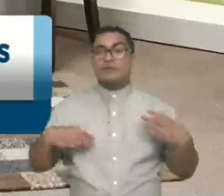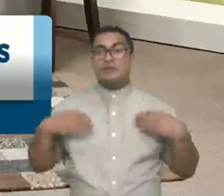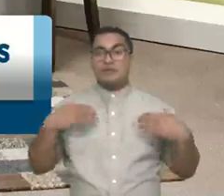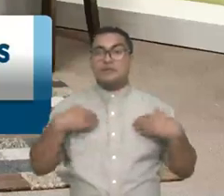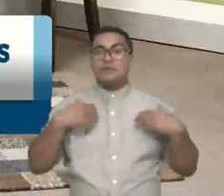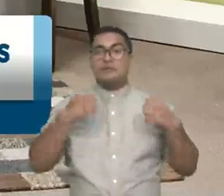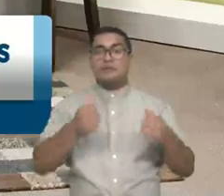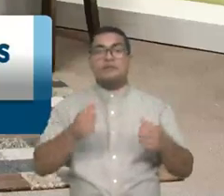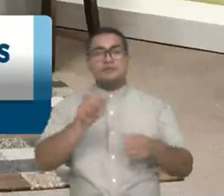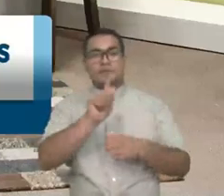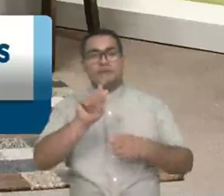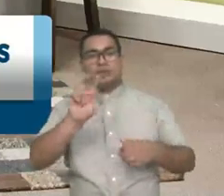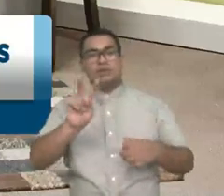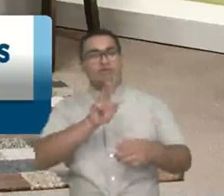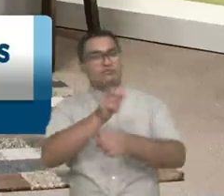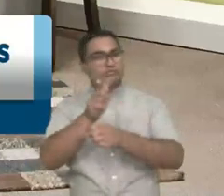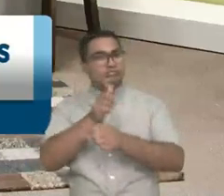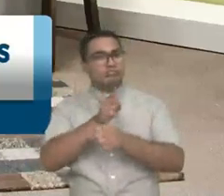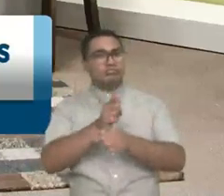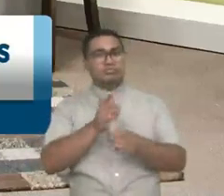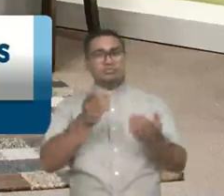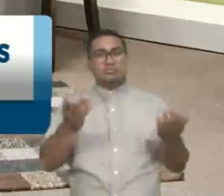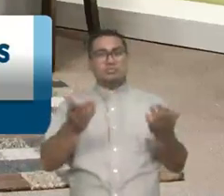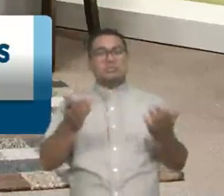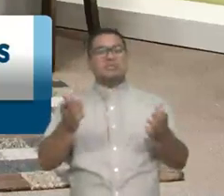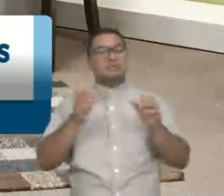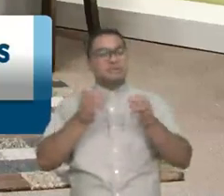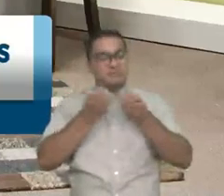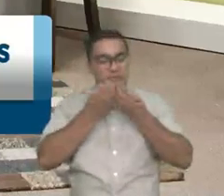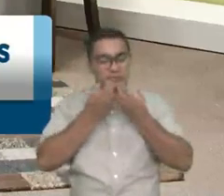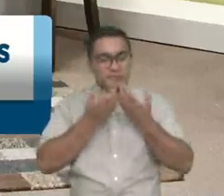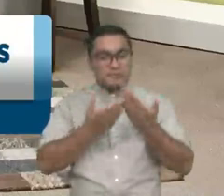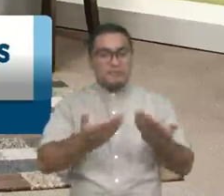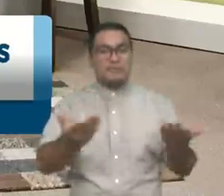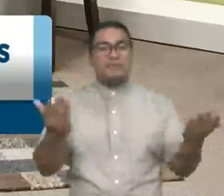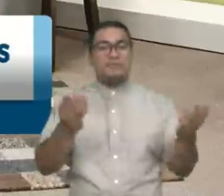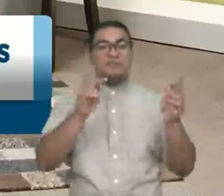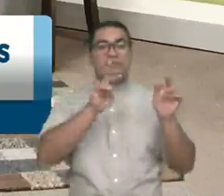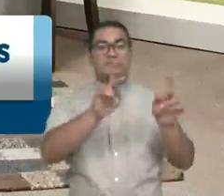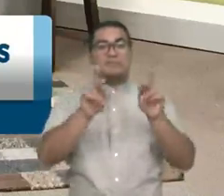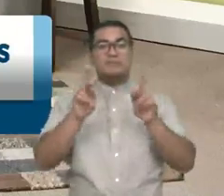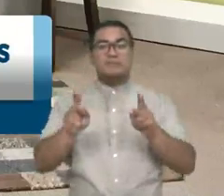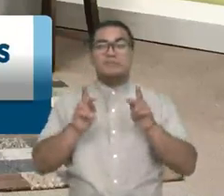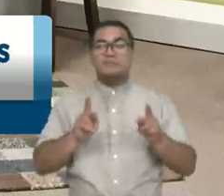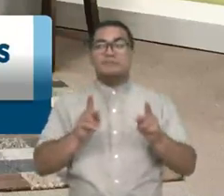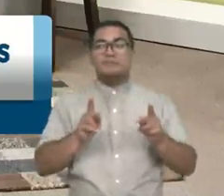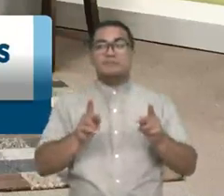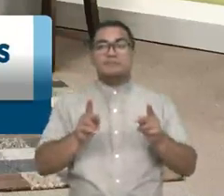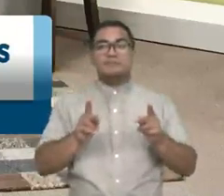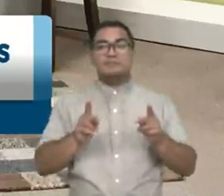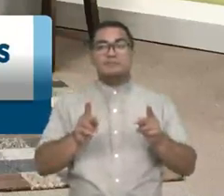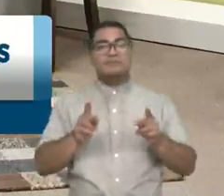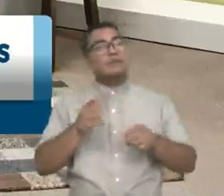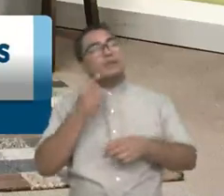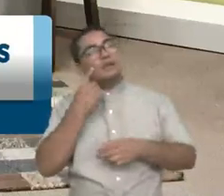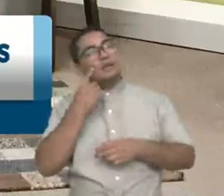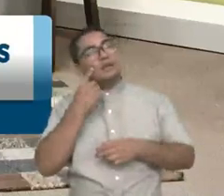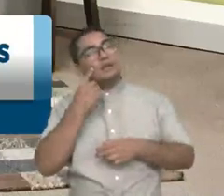que están siempre en la información continua. Pero ¿qué pasa? La gente ve un anuncio